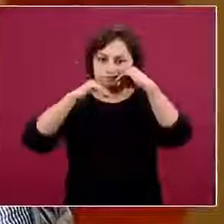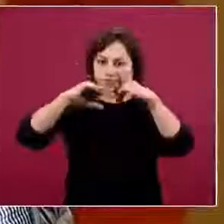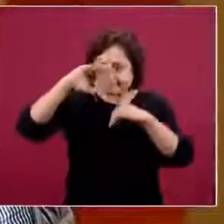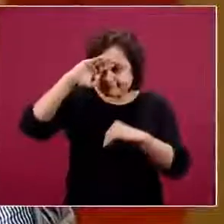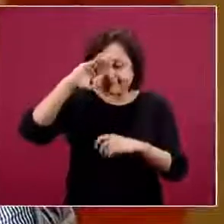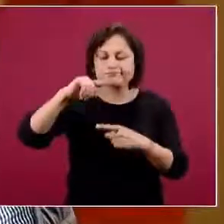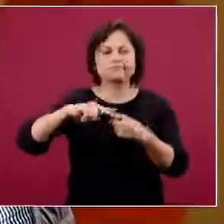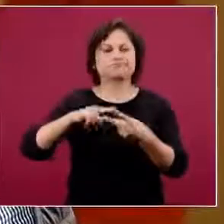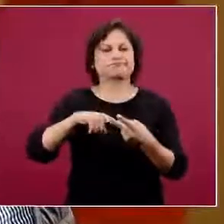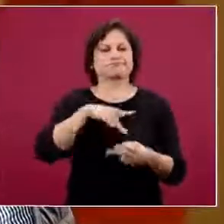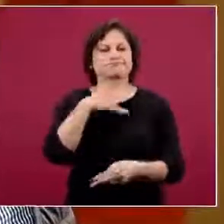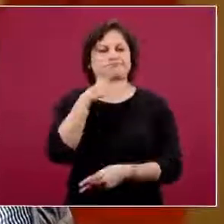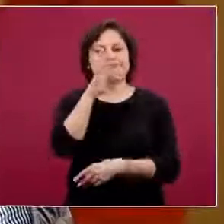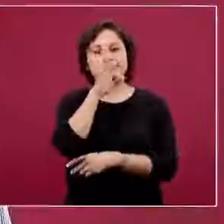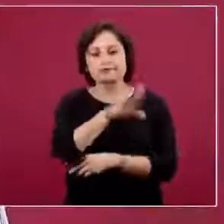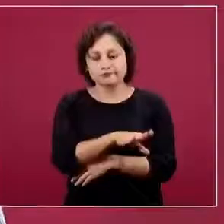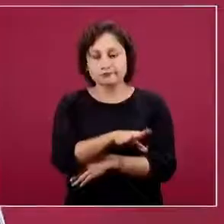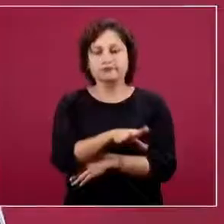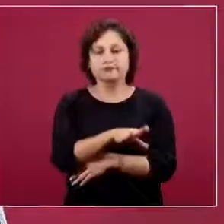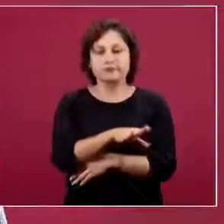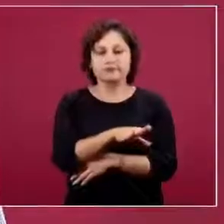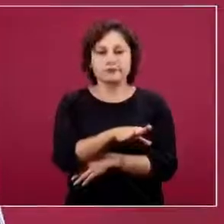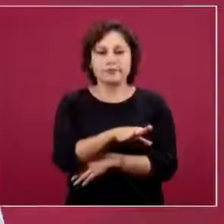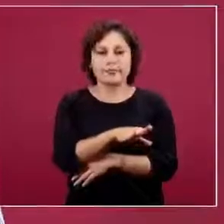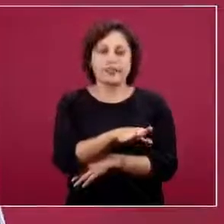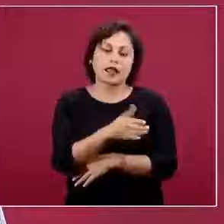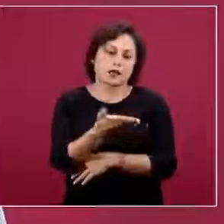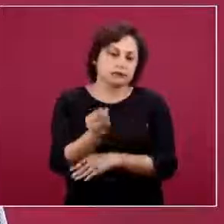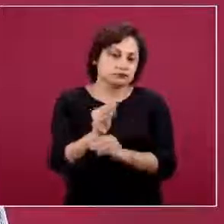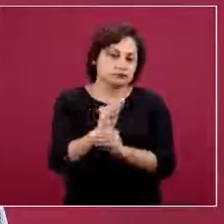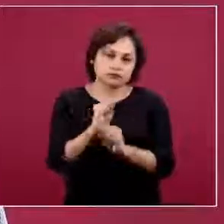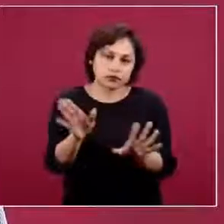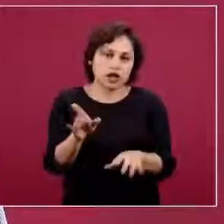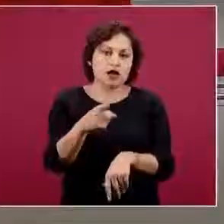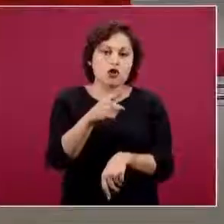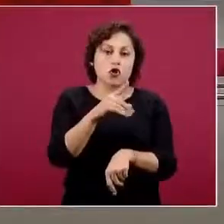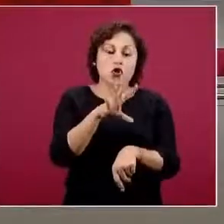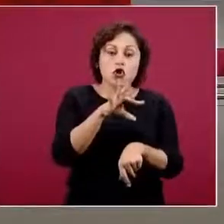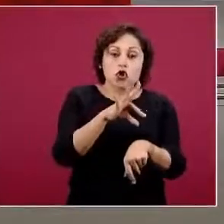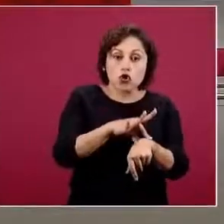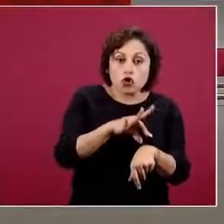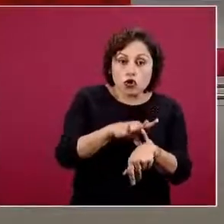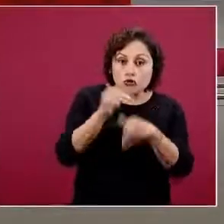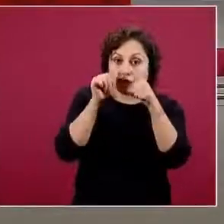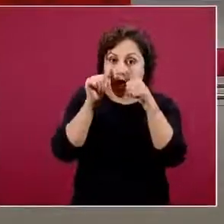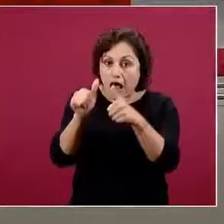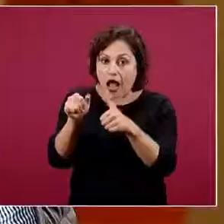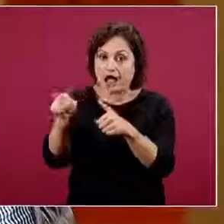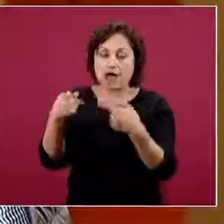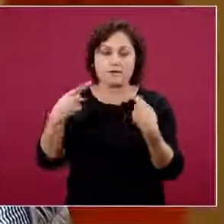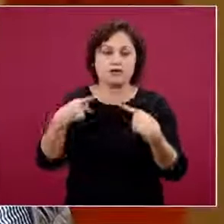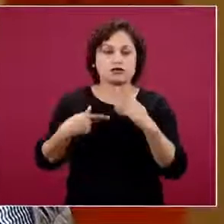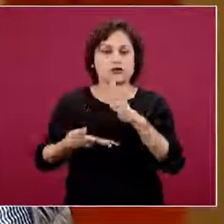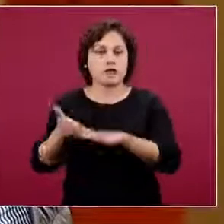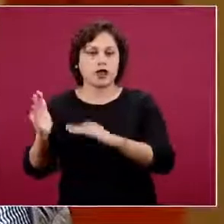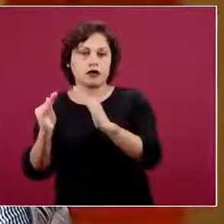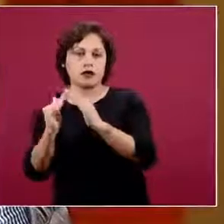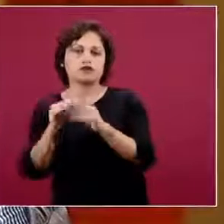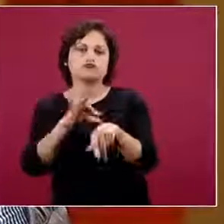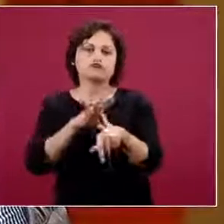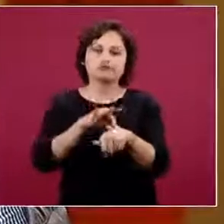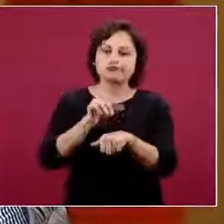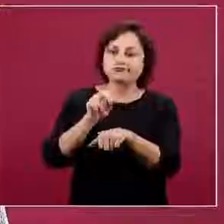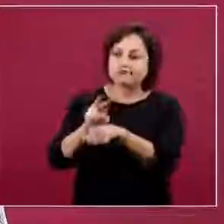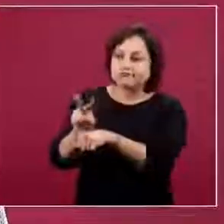con malestar, motivo por el cual, y lógicamente dentro del seguimiento que se le da a los pacientes recién egresados, vuelve nuevamente al